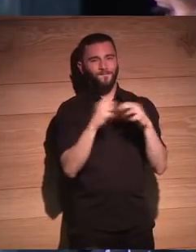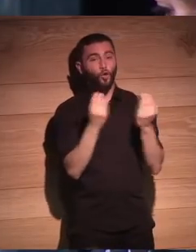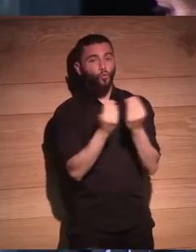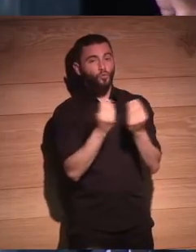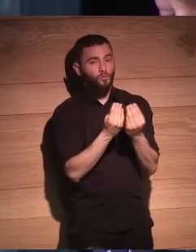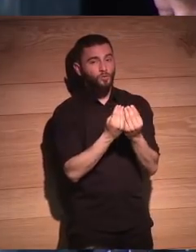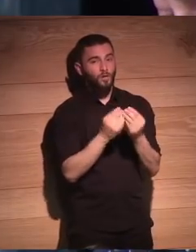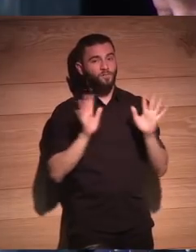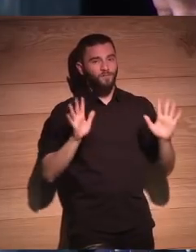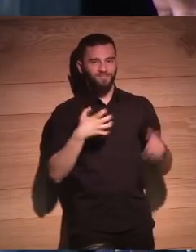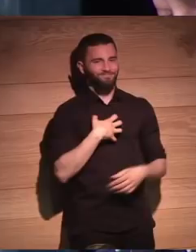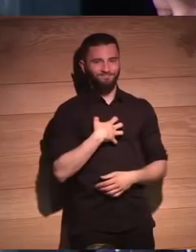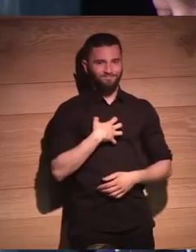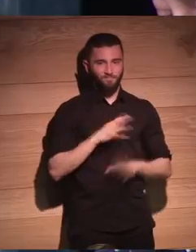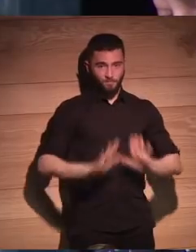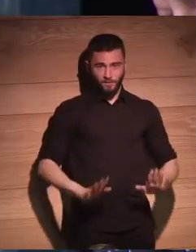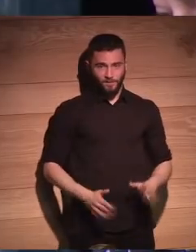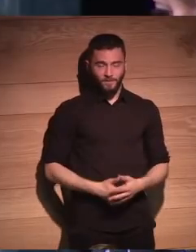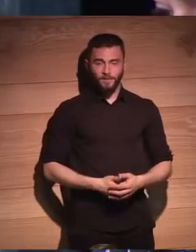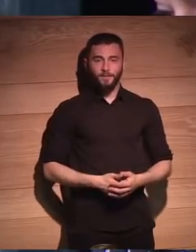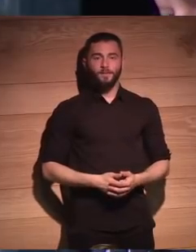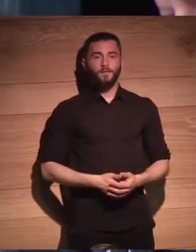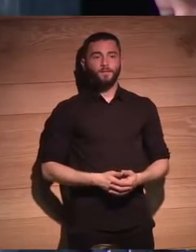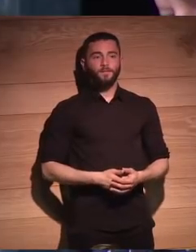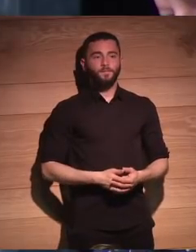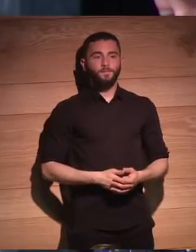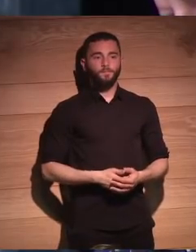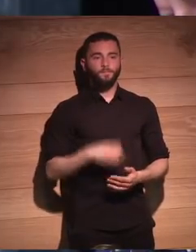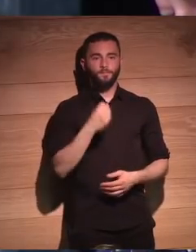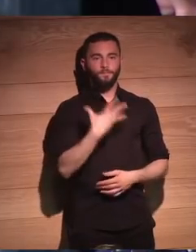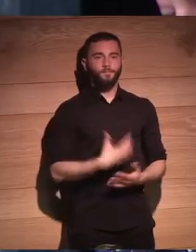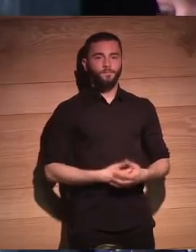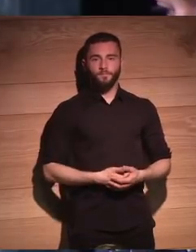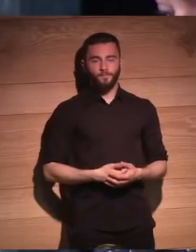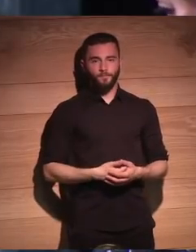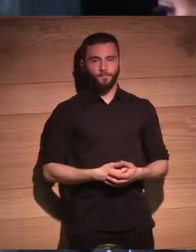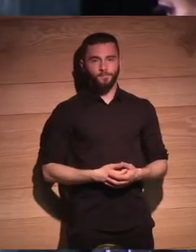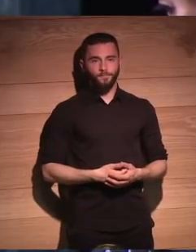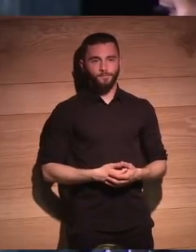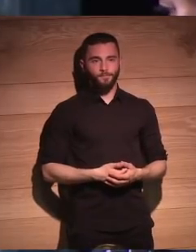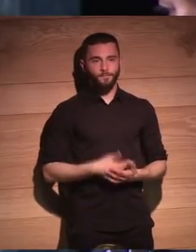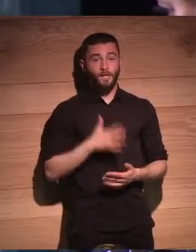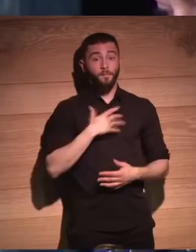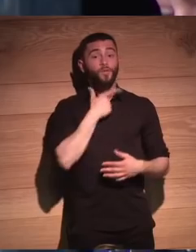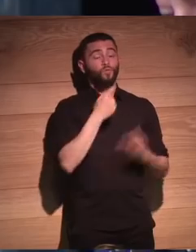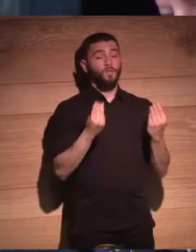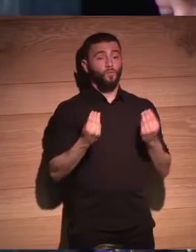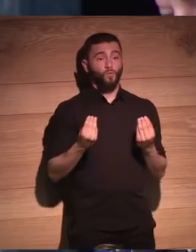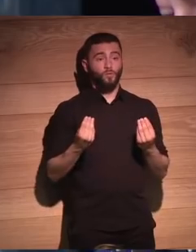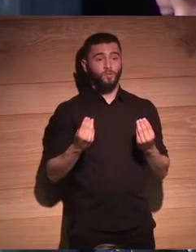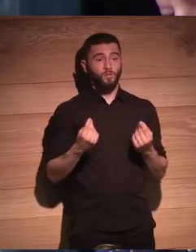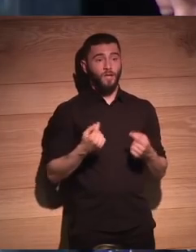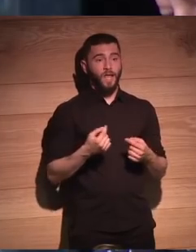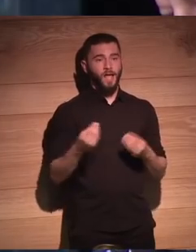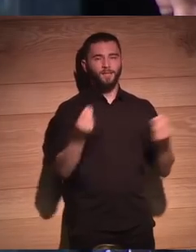juntos, pero sin poder al final. Y bueno, en el fondo me gusta mucho esa